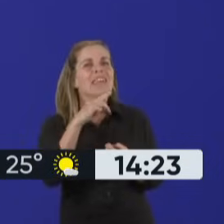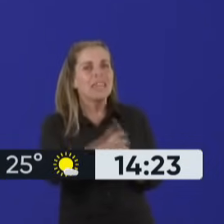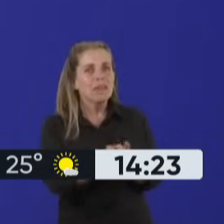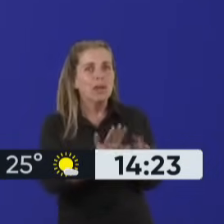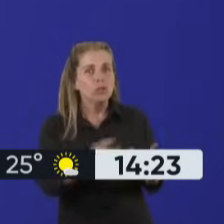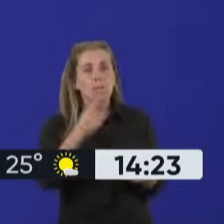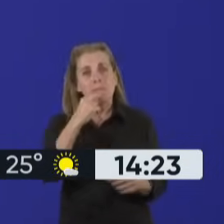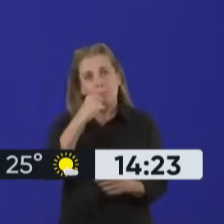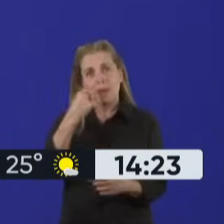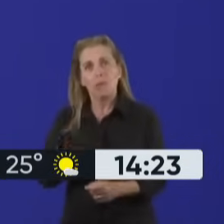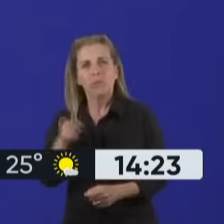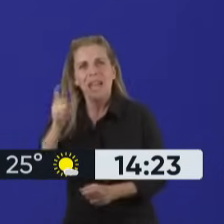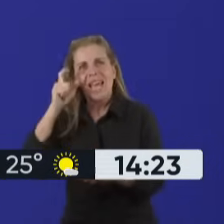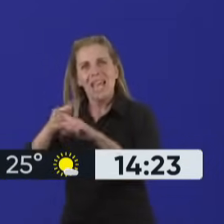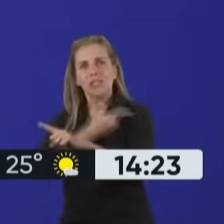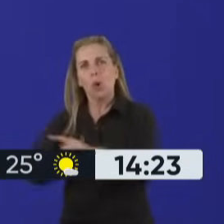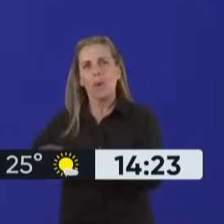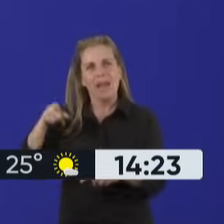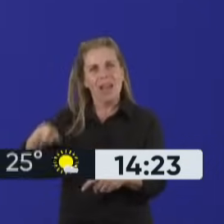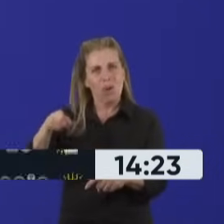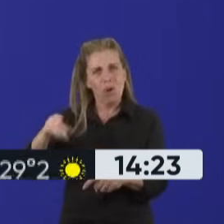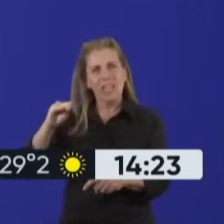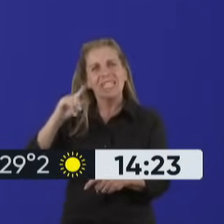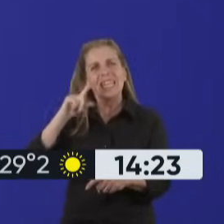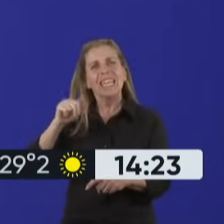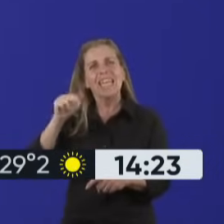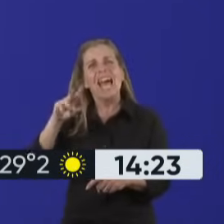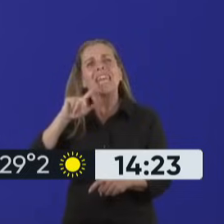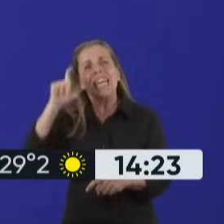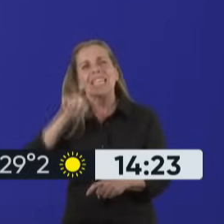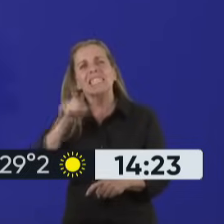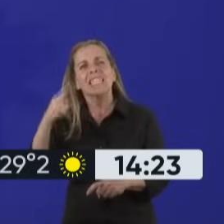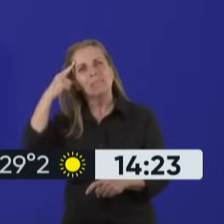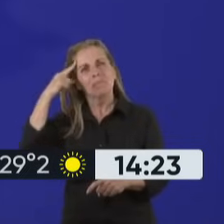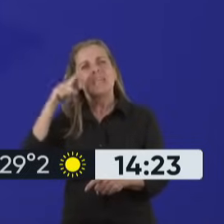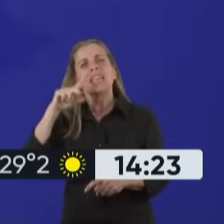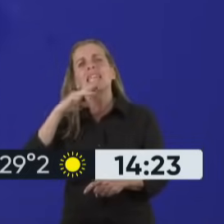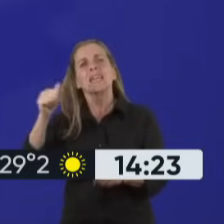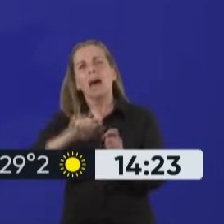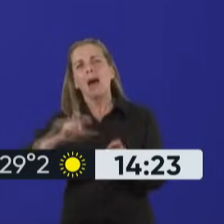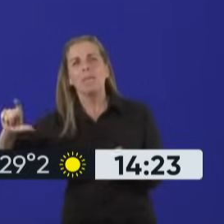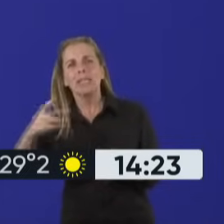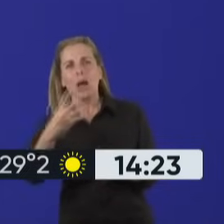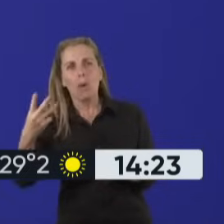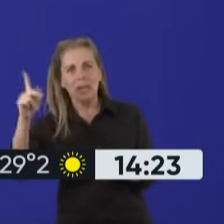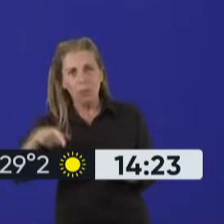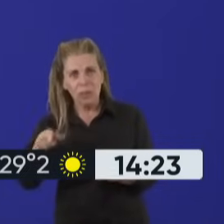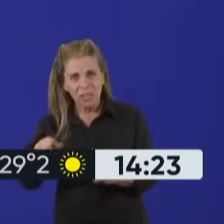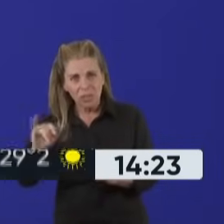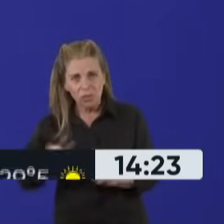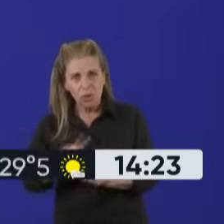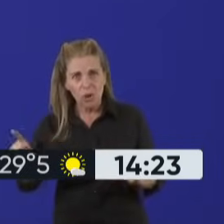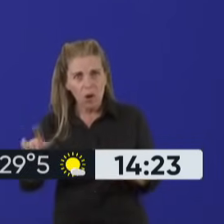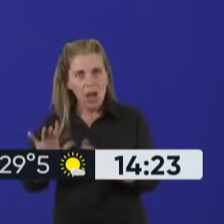exgobernador Schiaretti si está pensando en llevar el IVA al 42%. Es decir, si está pensando financiar